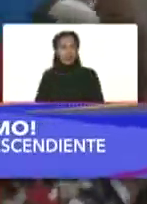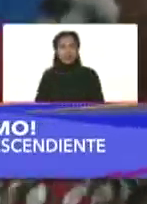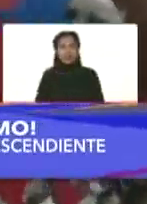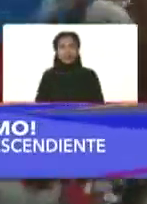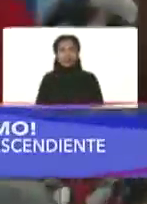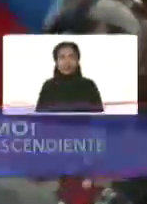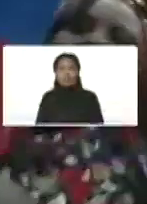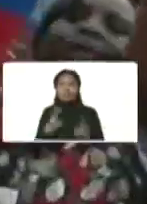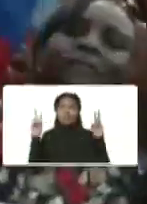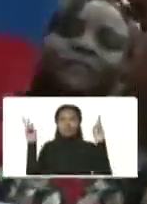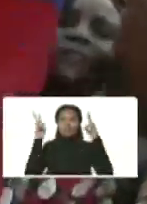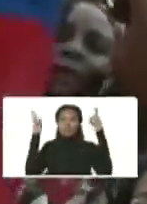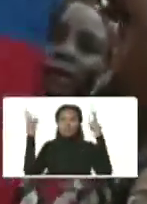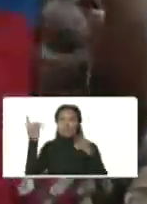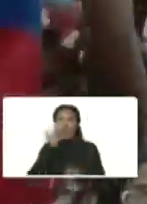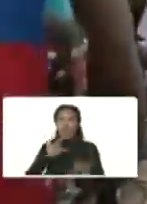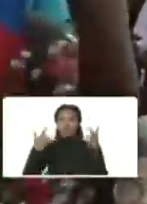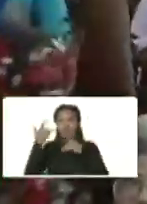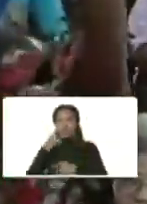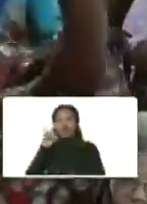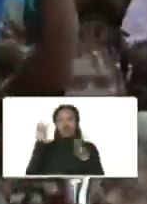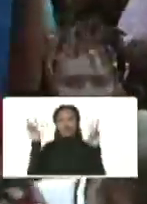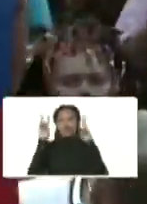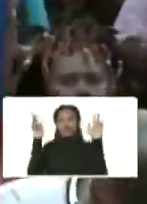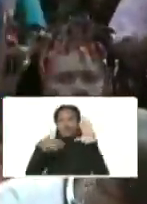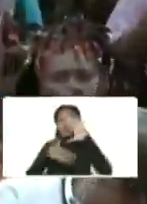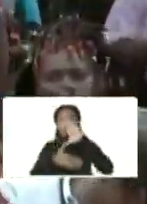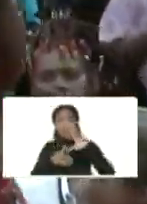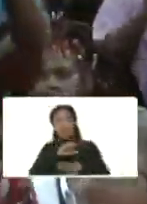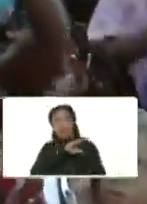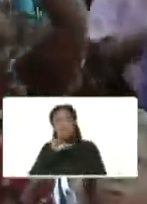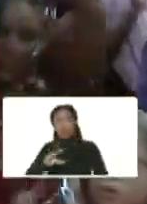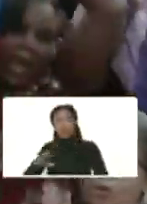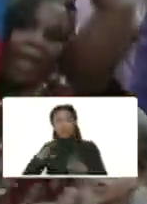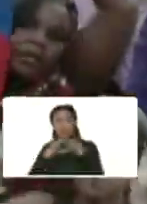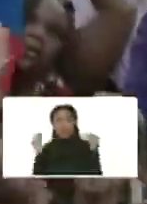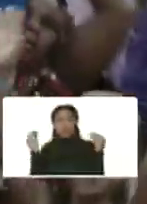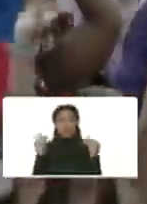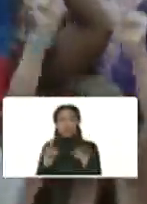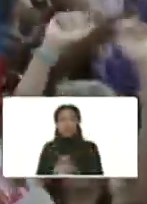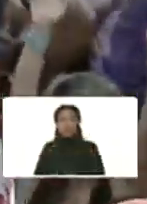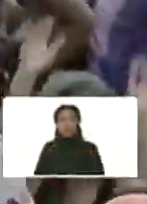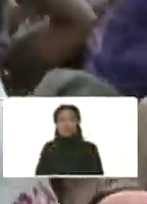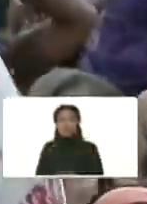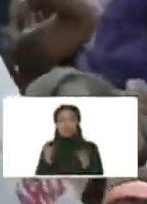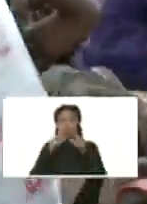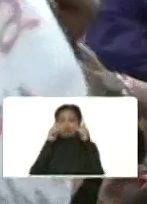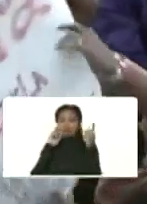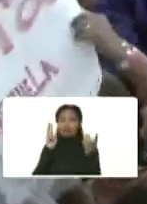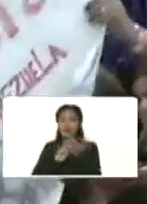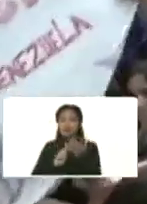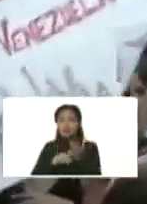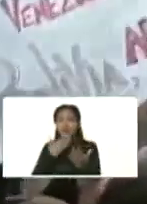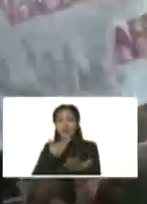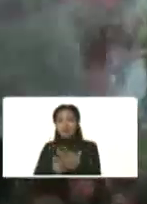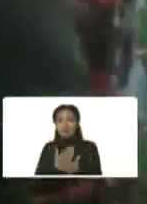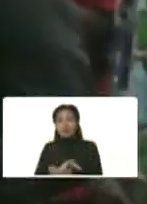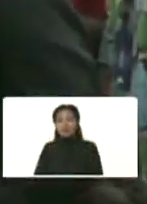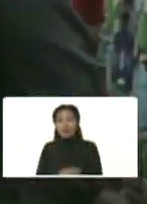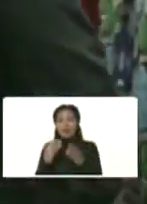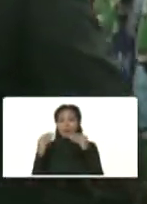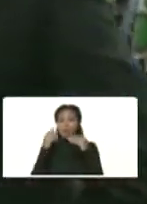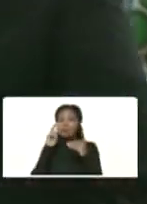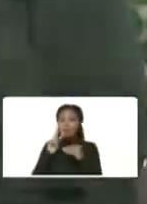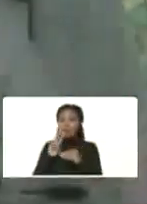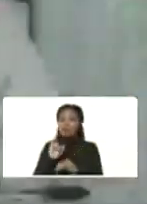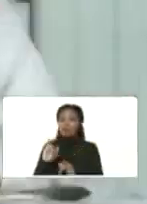Viva África. Viva Venezuela. Viva América Latina y el Caribe. Gracias. Impresionante, pues, gracias. Habló, fíjate